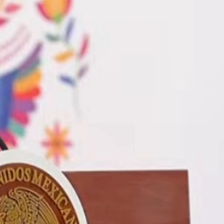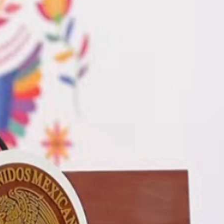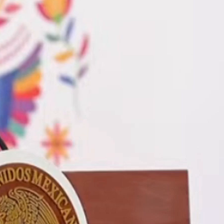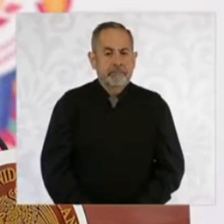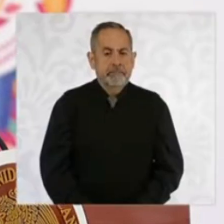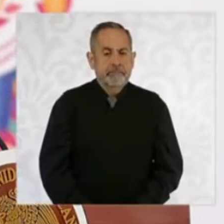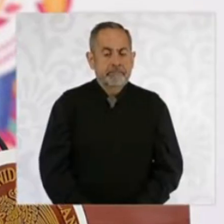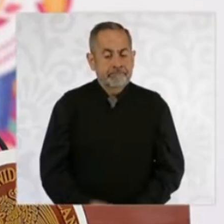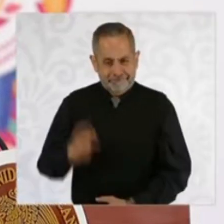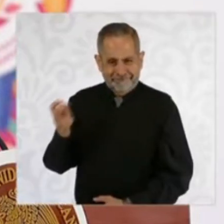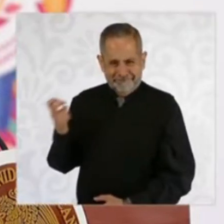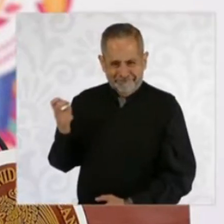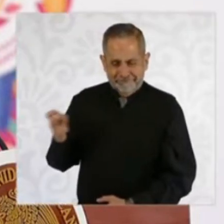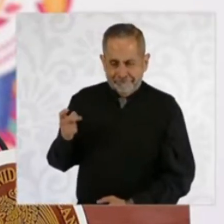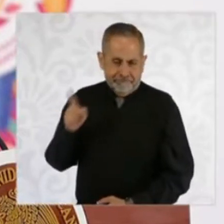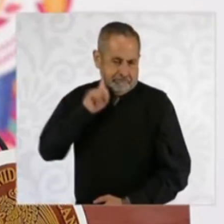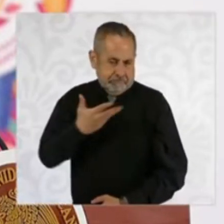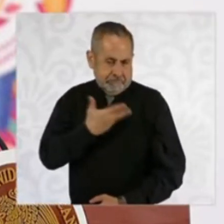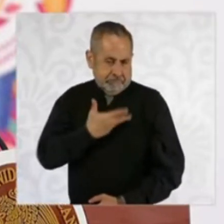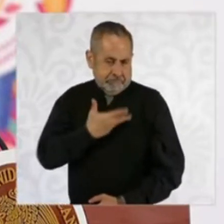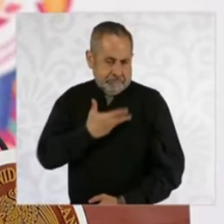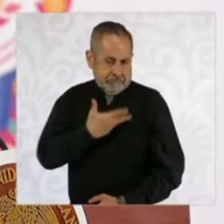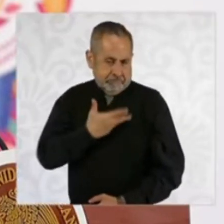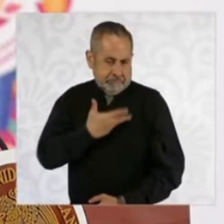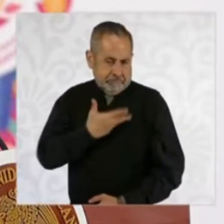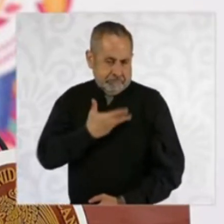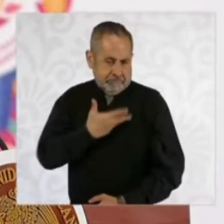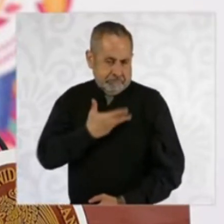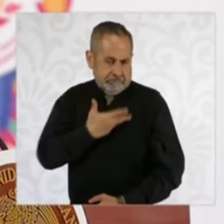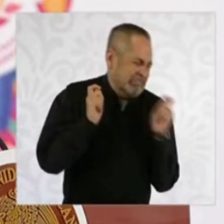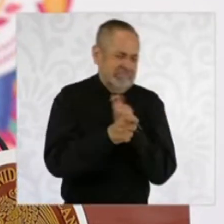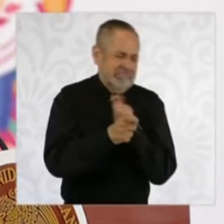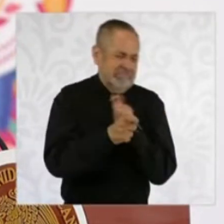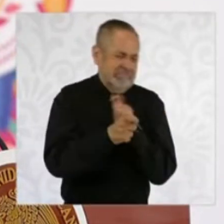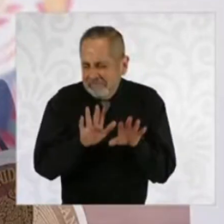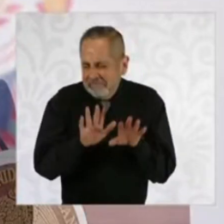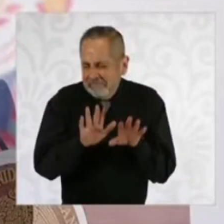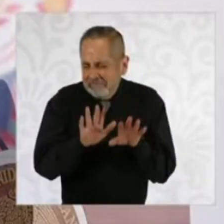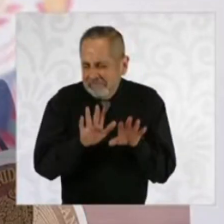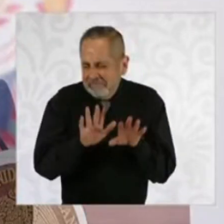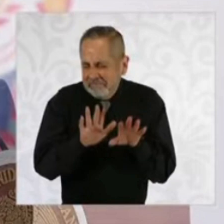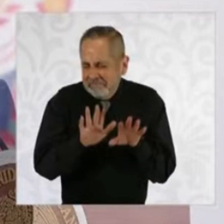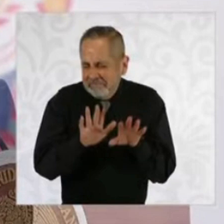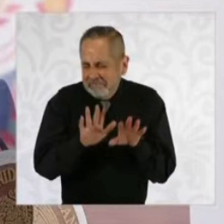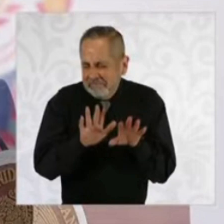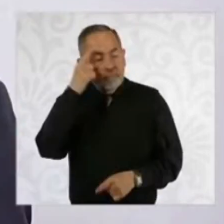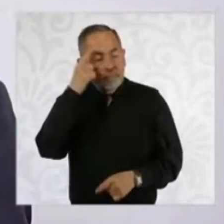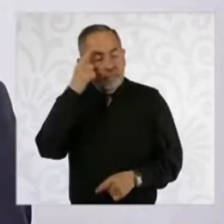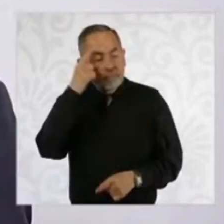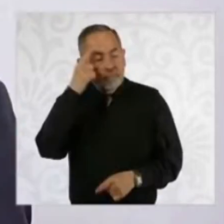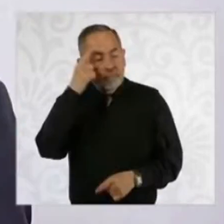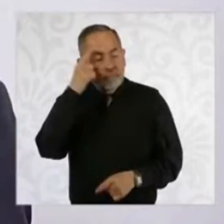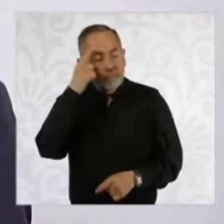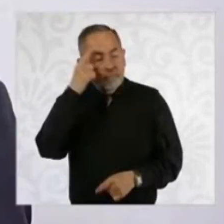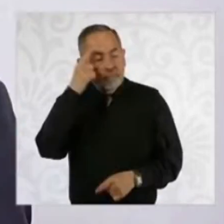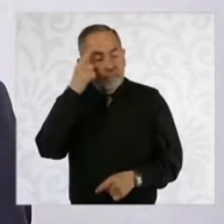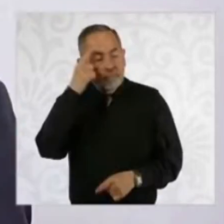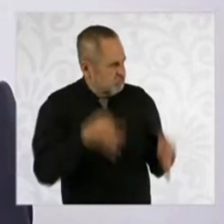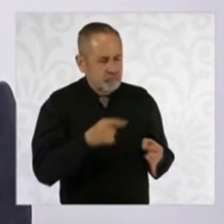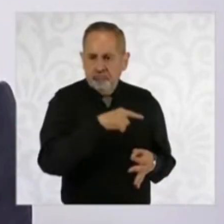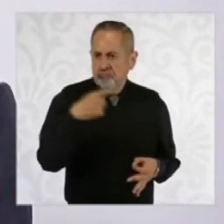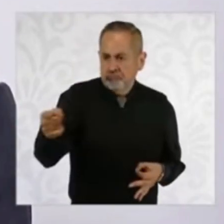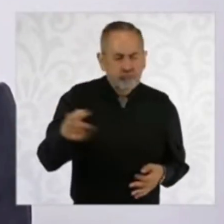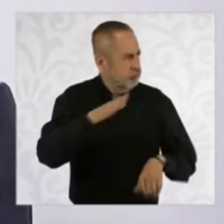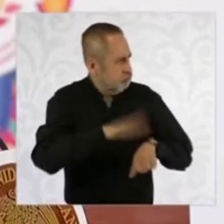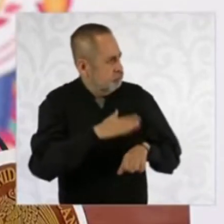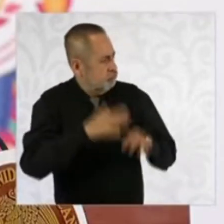la presidenta es una de las más transformadoras en la historia de México. No solo nos permitirá tener el poder judicial que merece y exige el